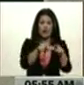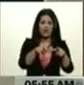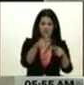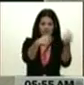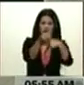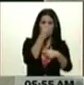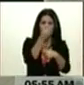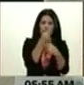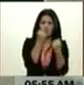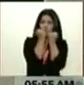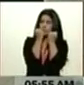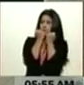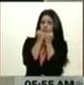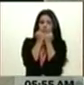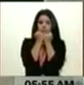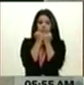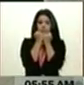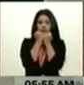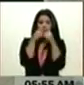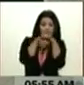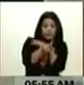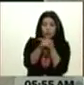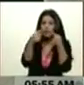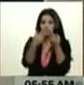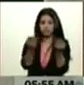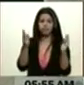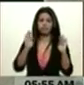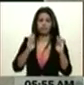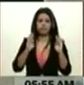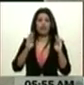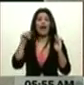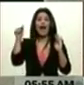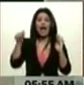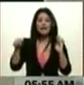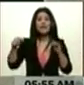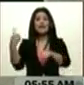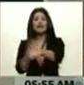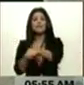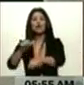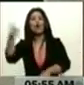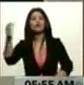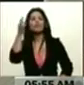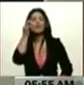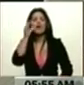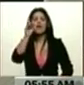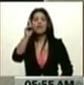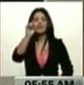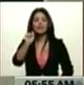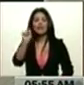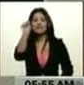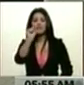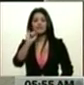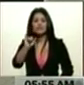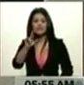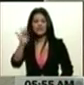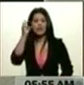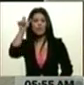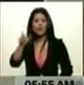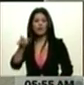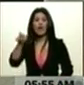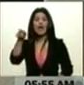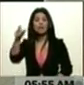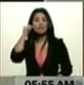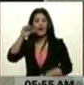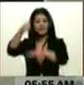Ese abasto, en ese abasto, estaba el hermano de Desiré. Desiré es la que dirige el Comité